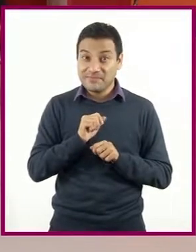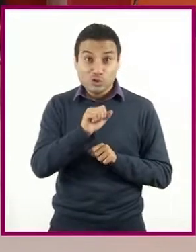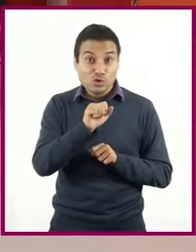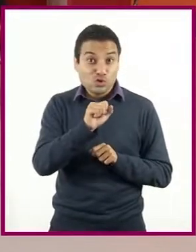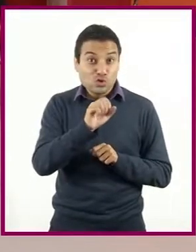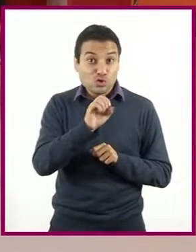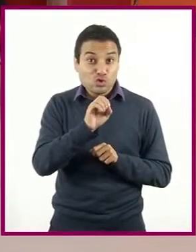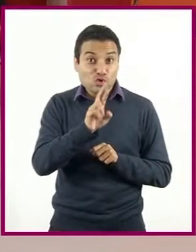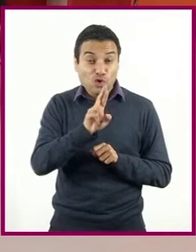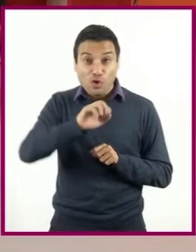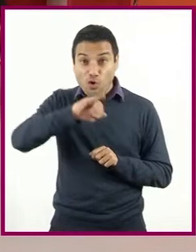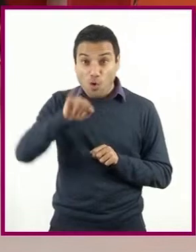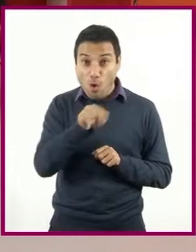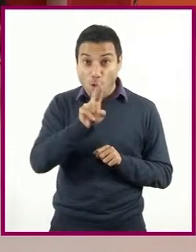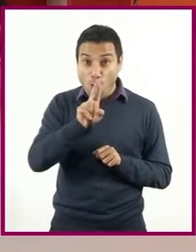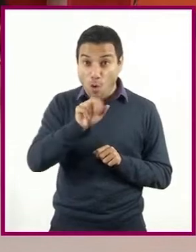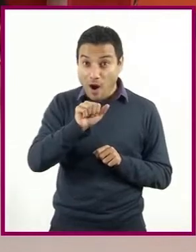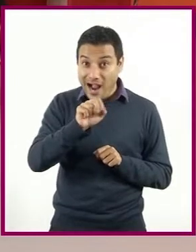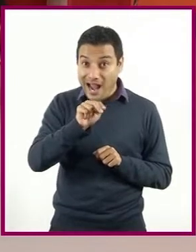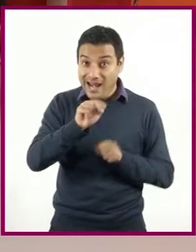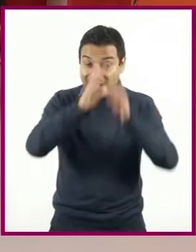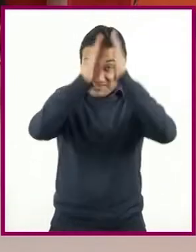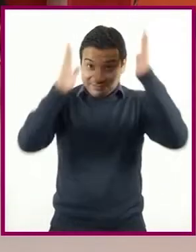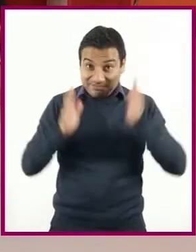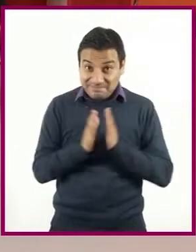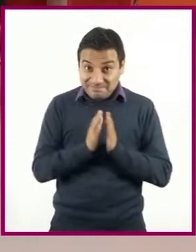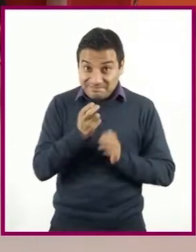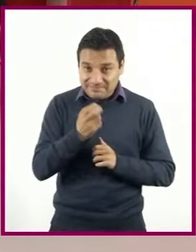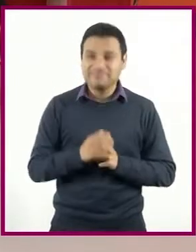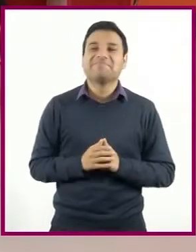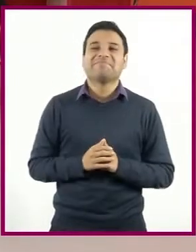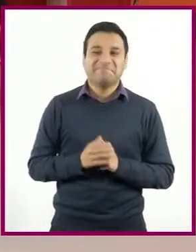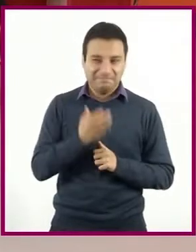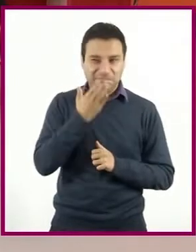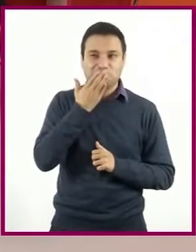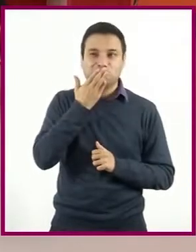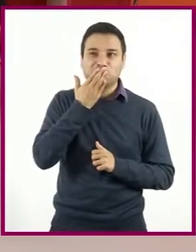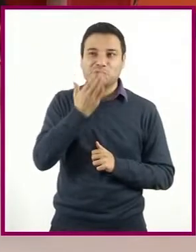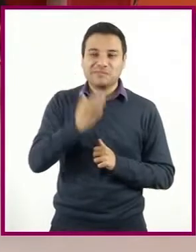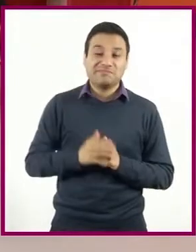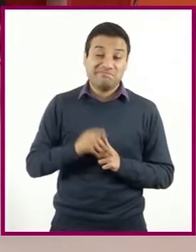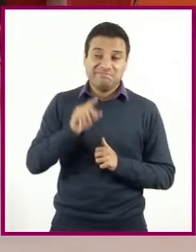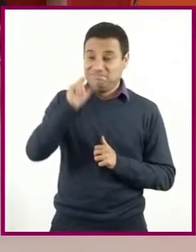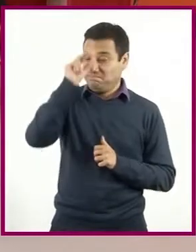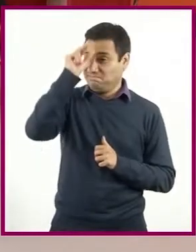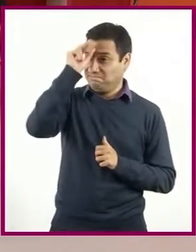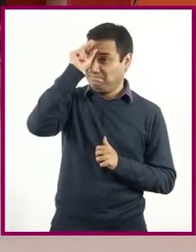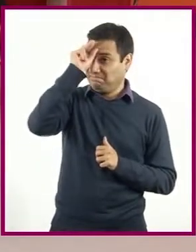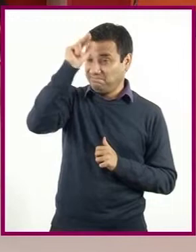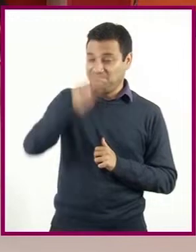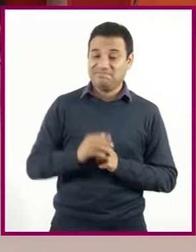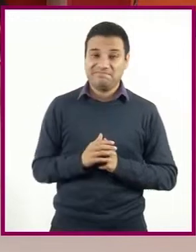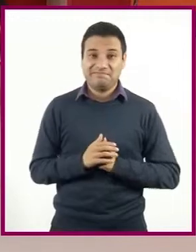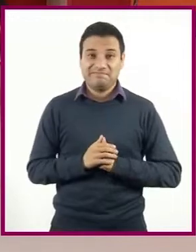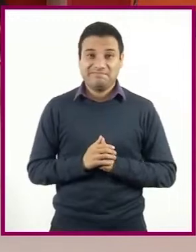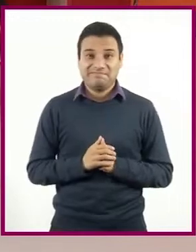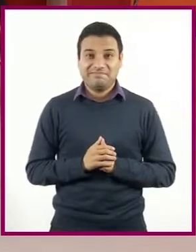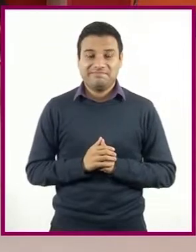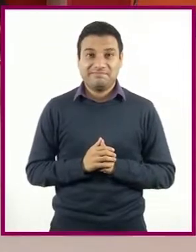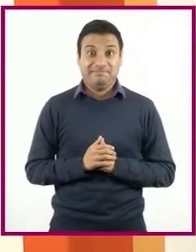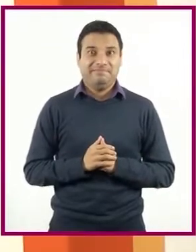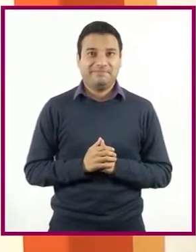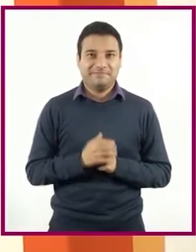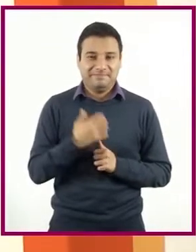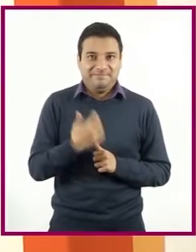Sor Juana Inés de la Cruz? Por supuesto, eres muy perspicaz y sabes mucho de historia. ¡Qué